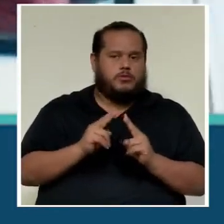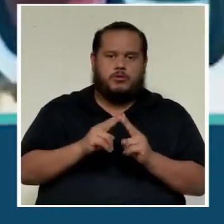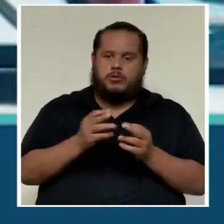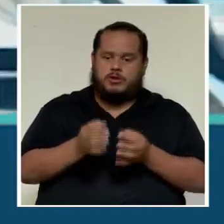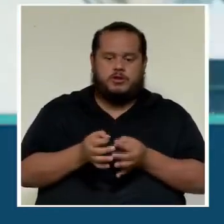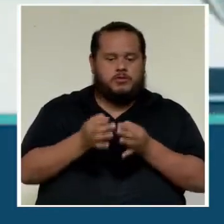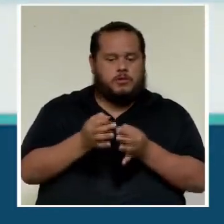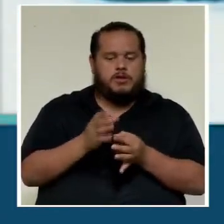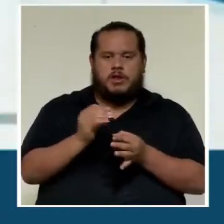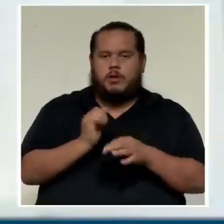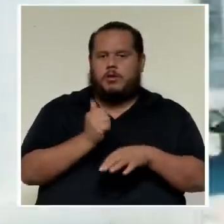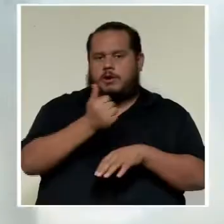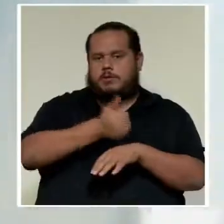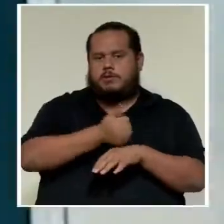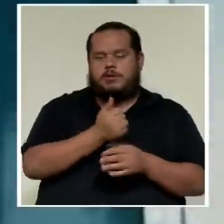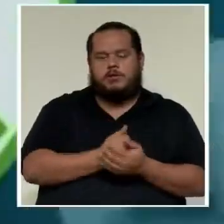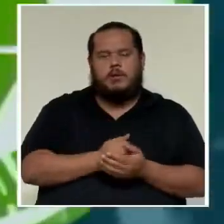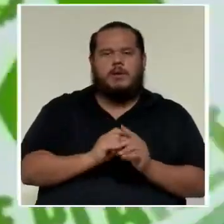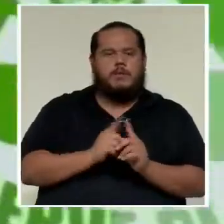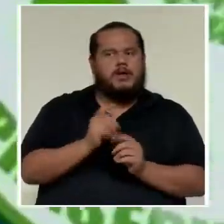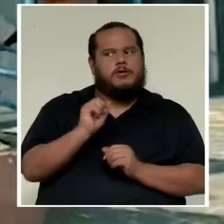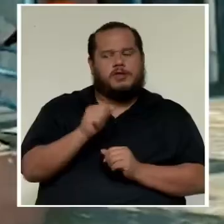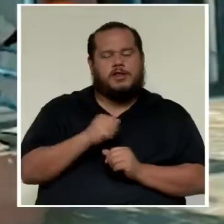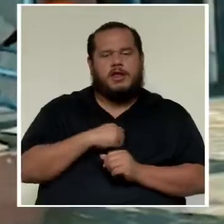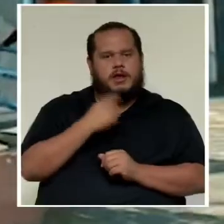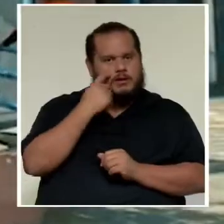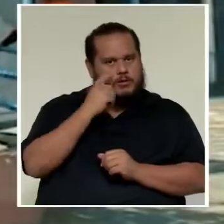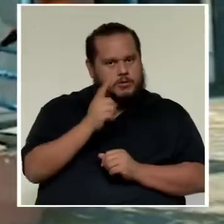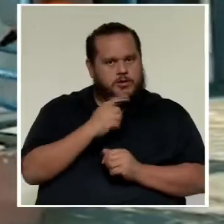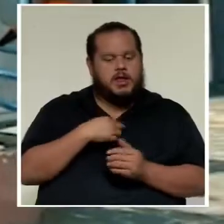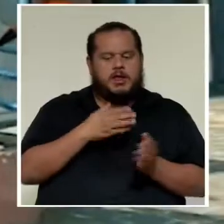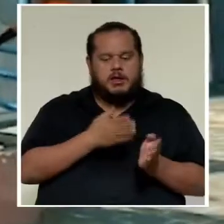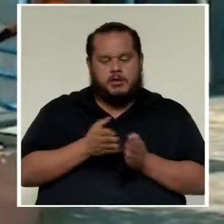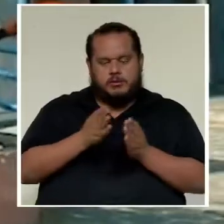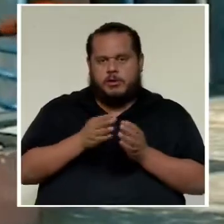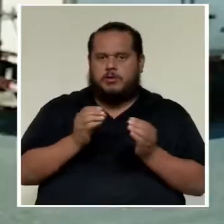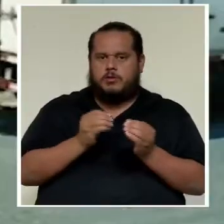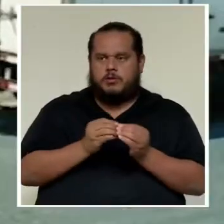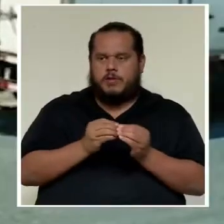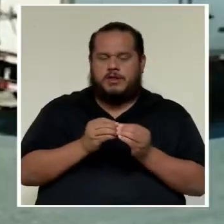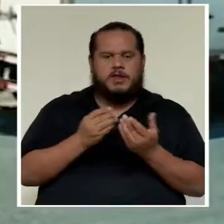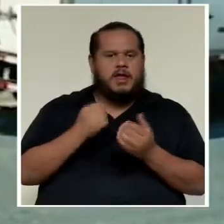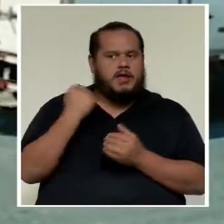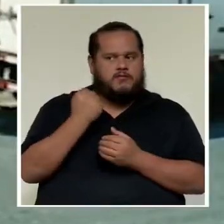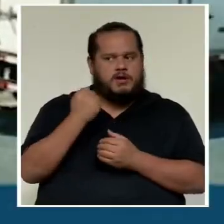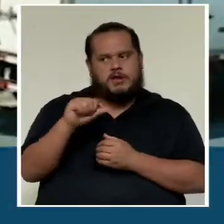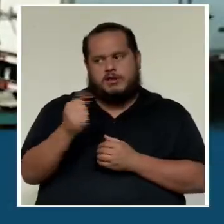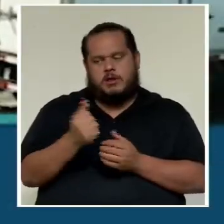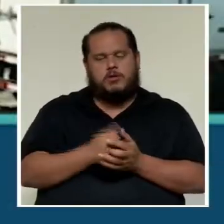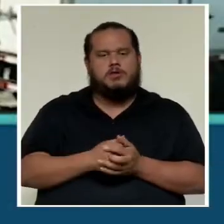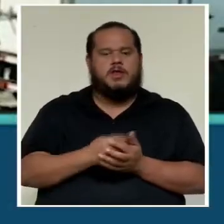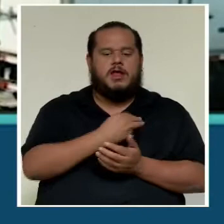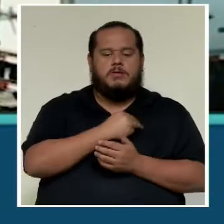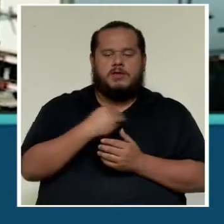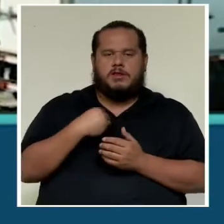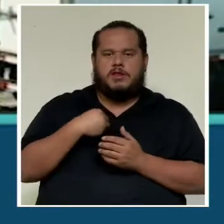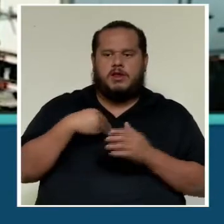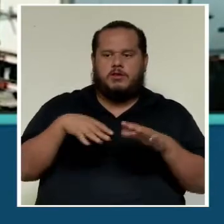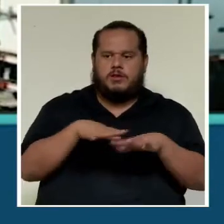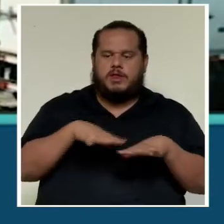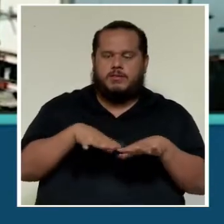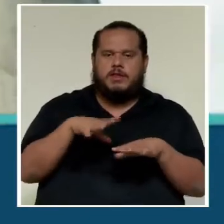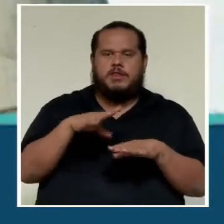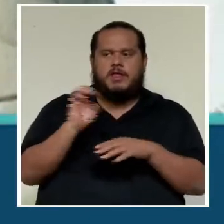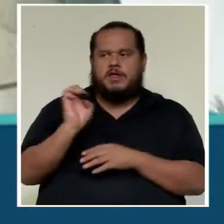avance o implementación. Eso sí, reconoce que unos planes son mucho más agresivos que otros. Según el Ministerio de Ambiente y